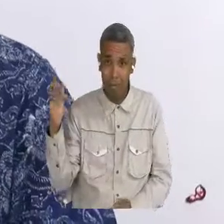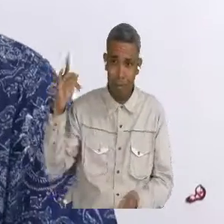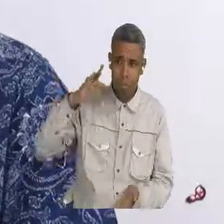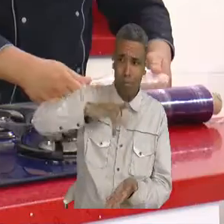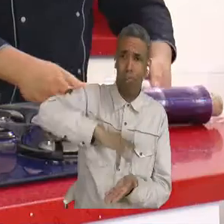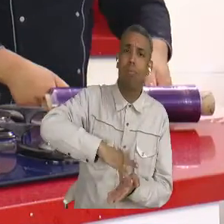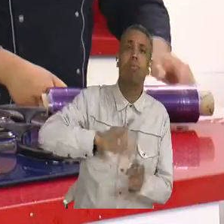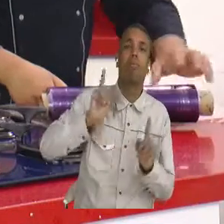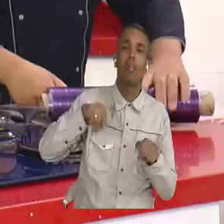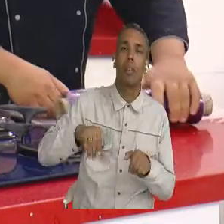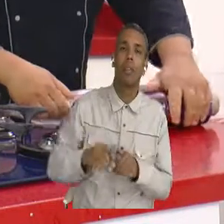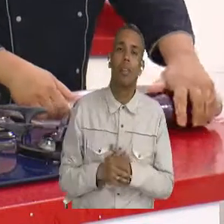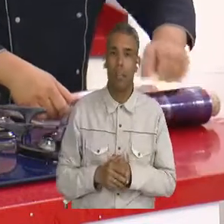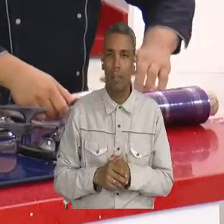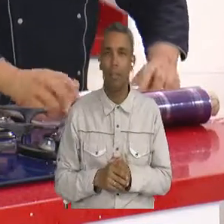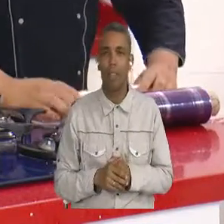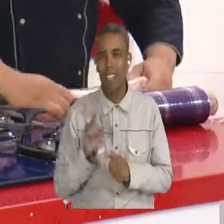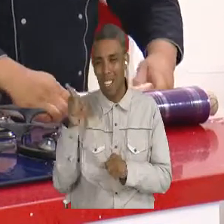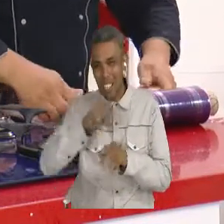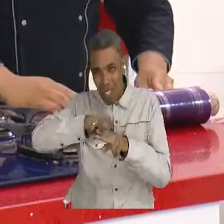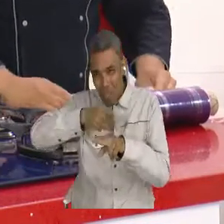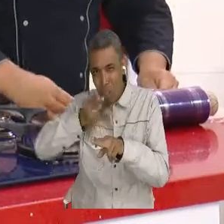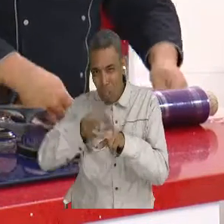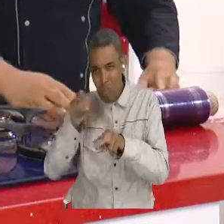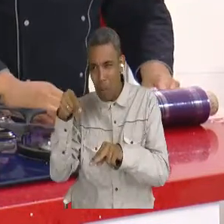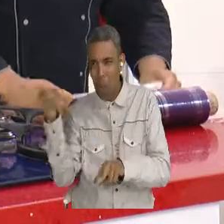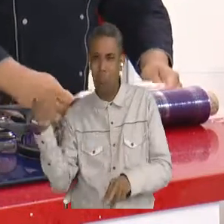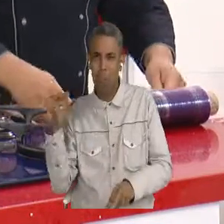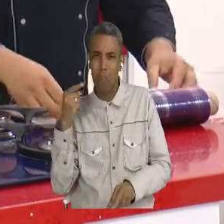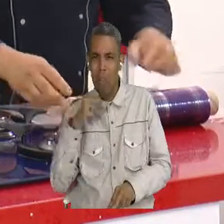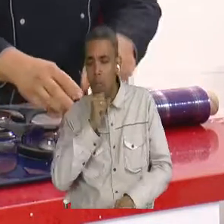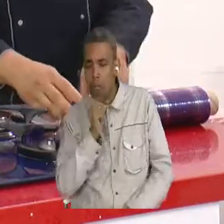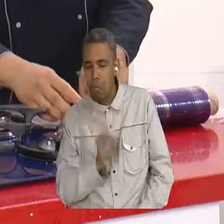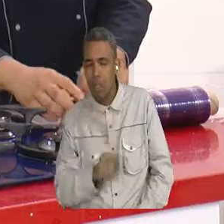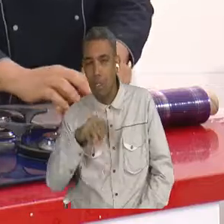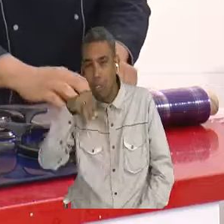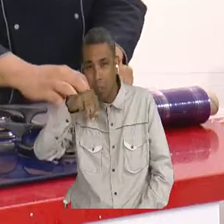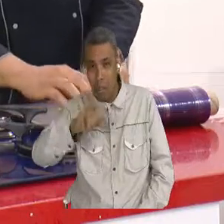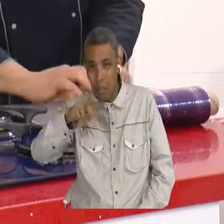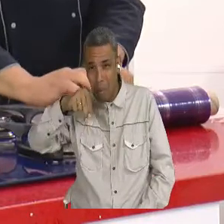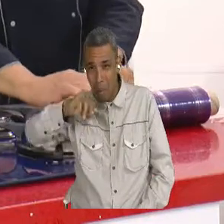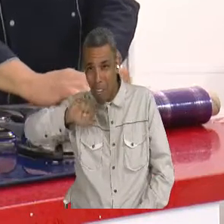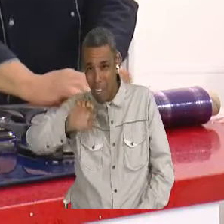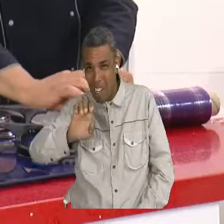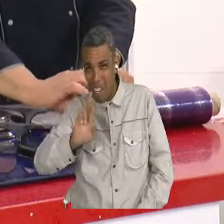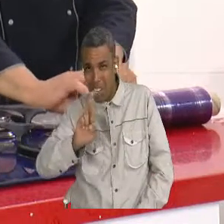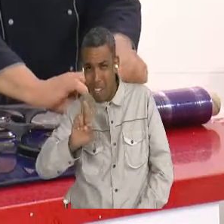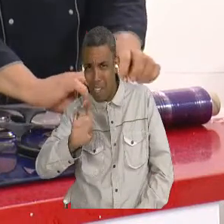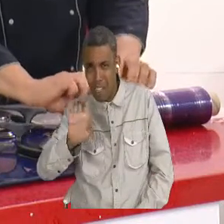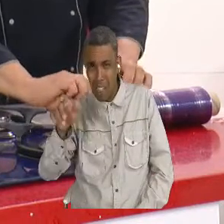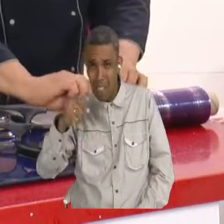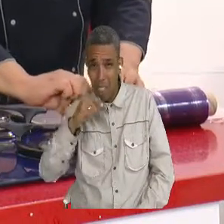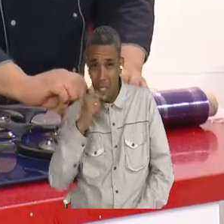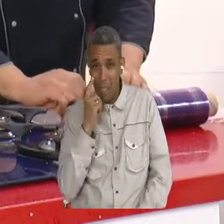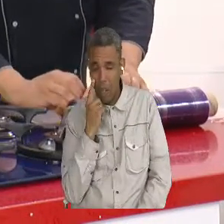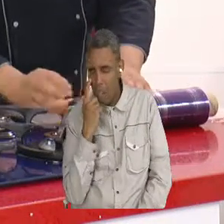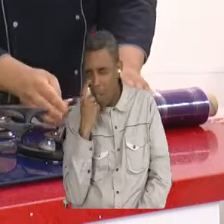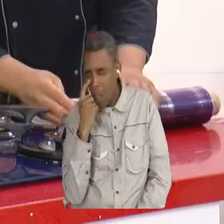artista. Sí, señor, un gran improvisador de la piquería, que ha sido el rey de Valledupar también. Vendrán de La Sabana Rubén